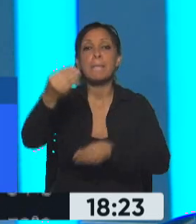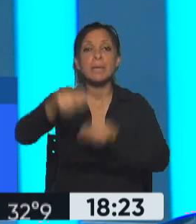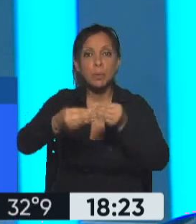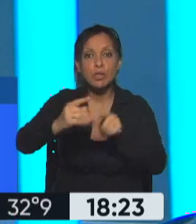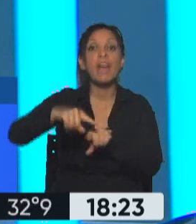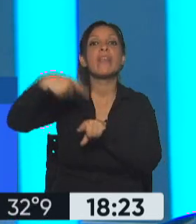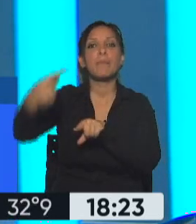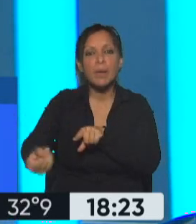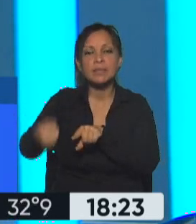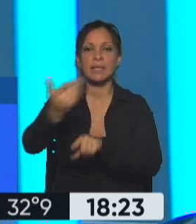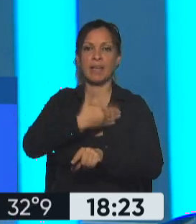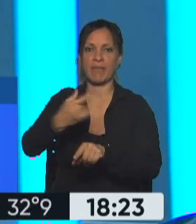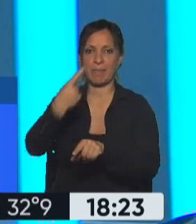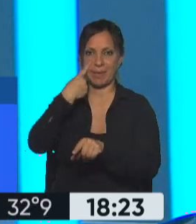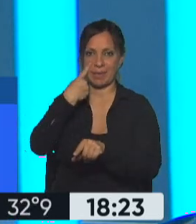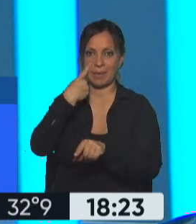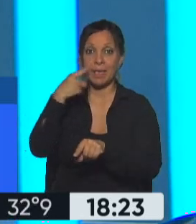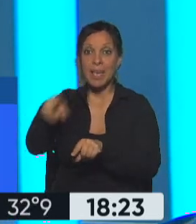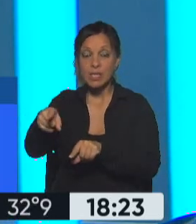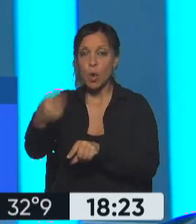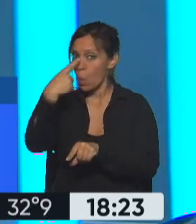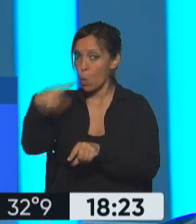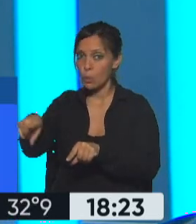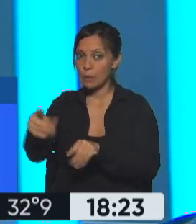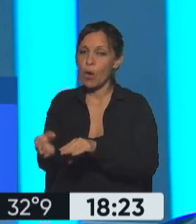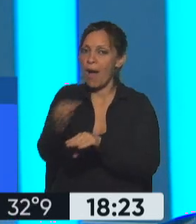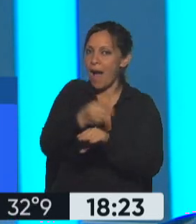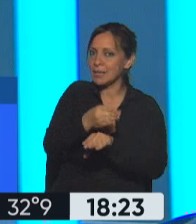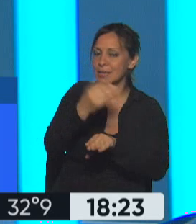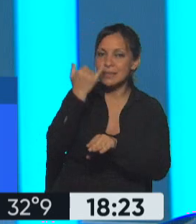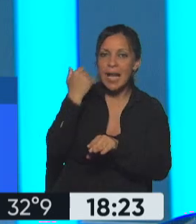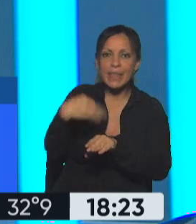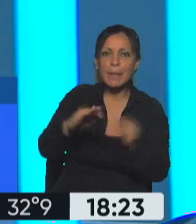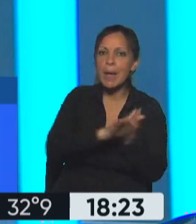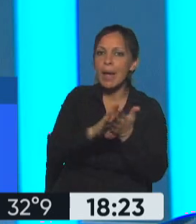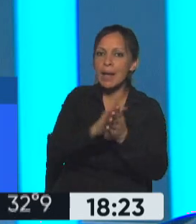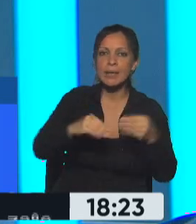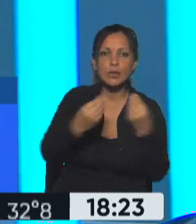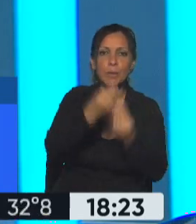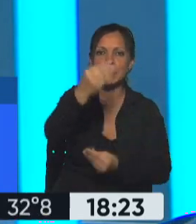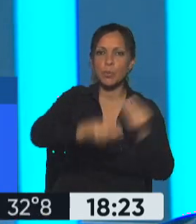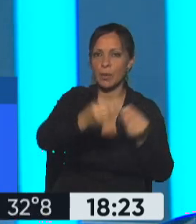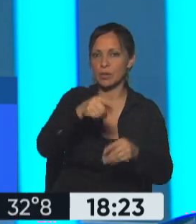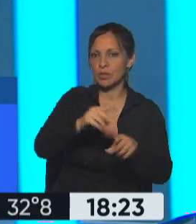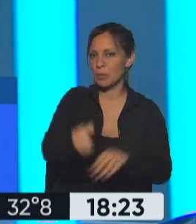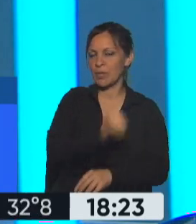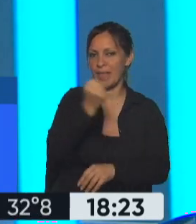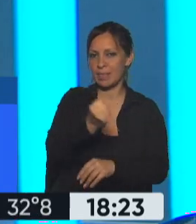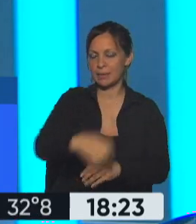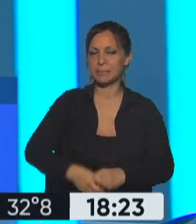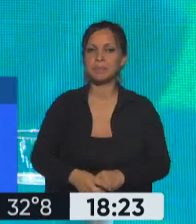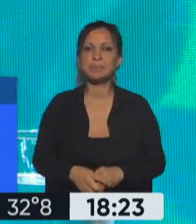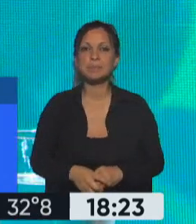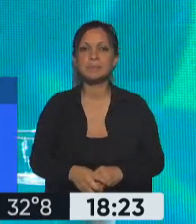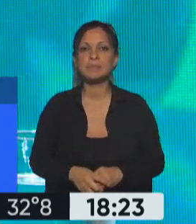Que con el fondo se discuta ya con el presupuesto 2022 resuelto en Argentina. Bien. Voy a volver sobre